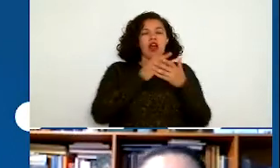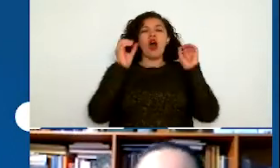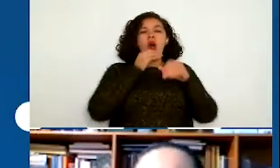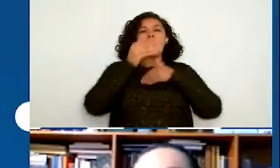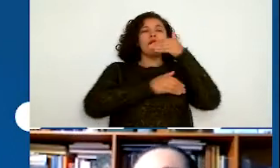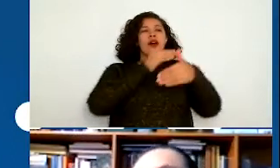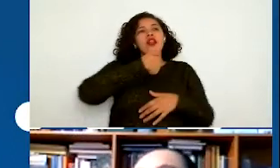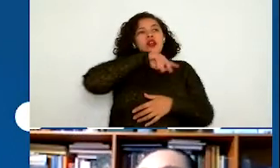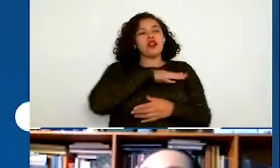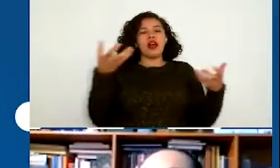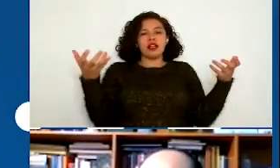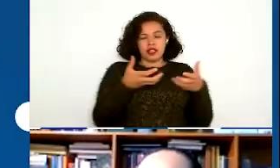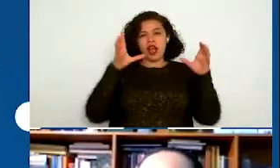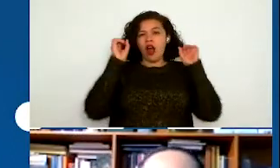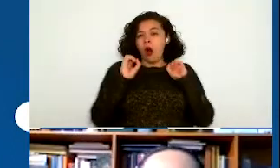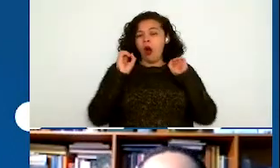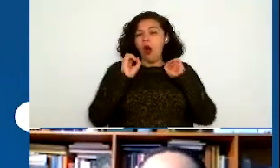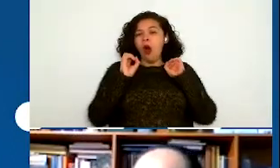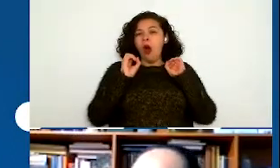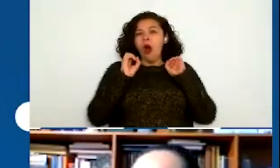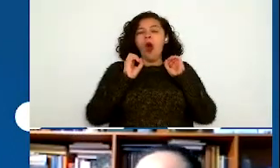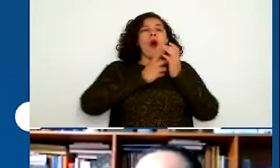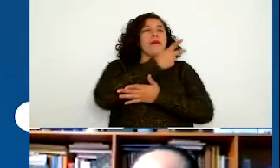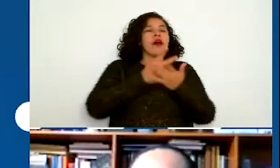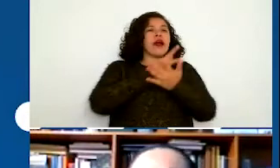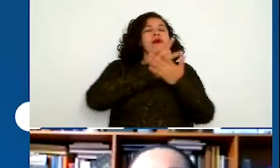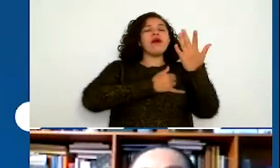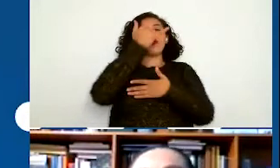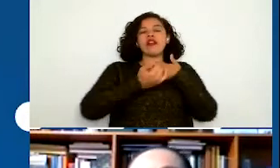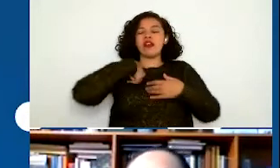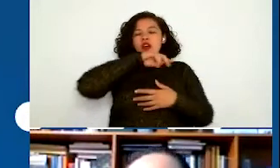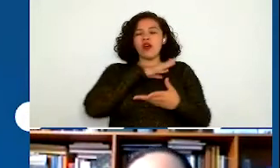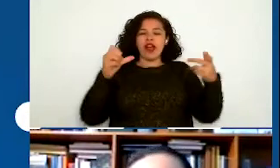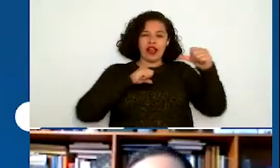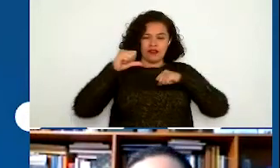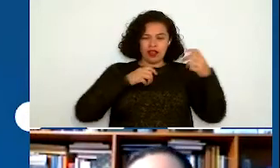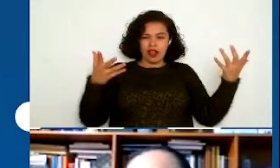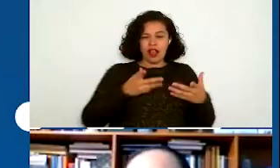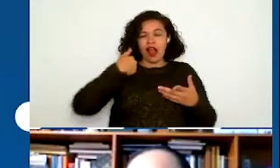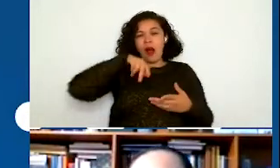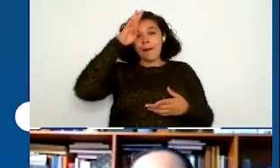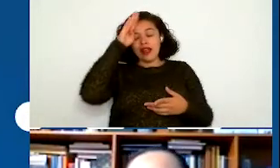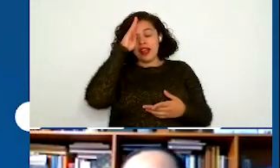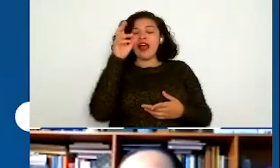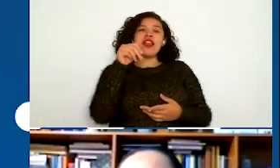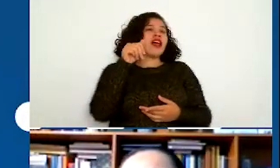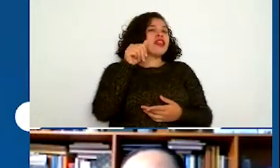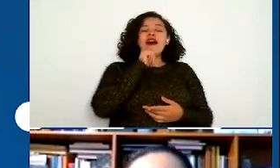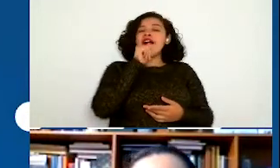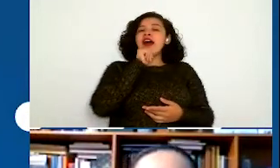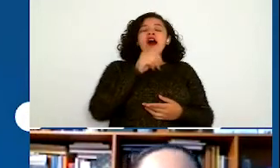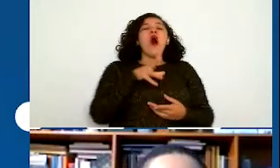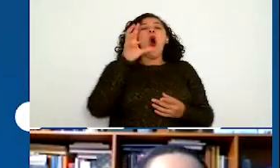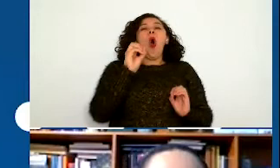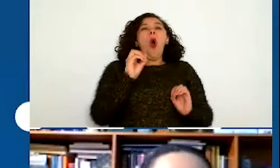que estamos realizando o los programas, los proyectos, las actividades que generemos no han sido pensadas, no han sido reflexionadas en